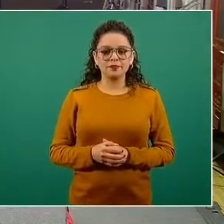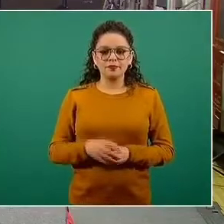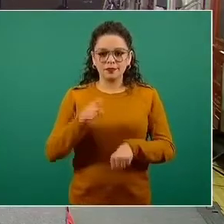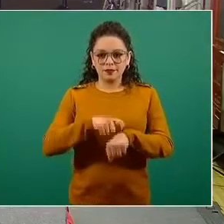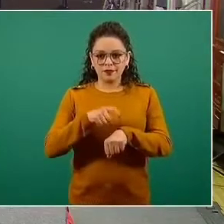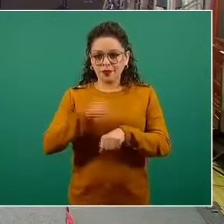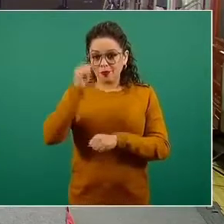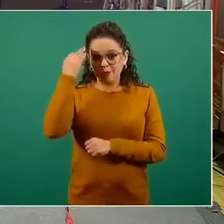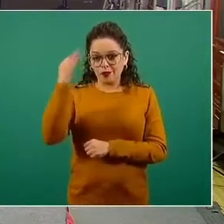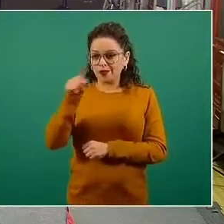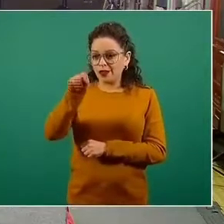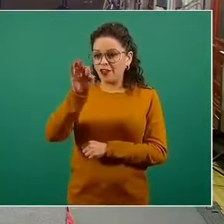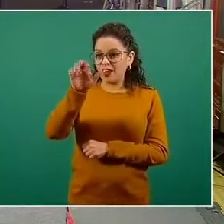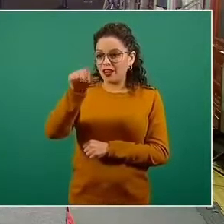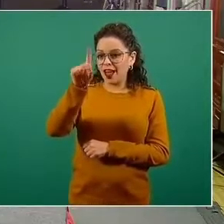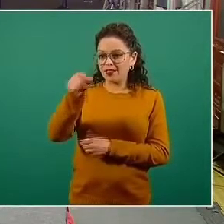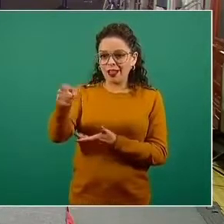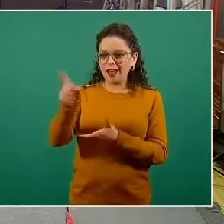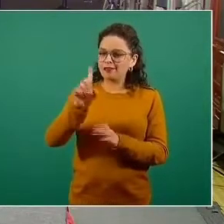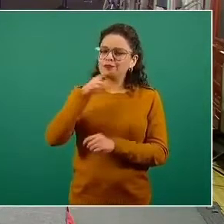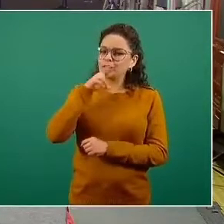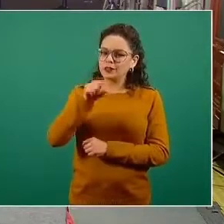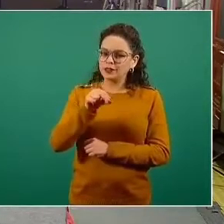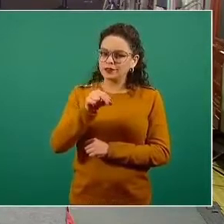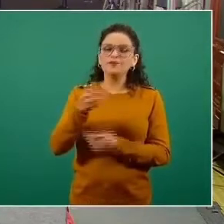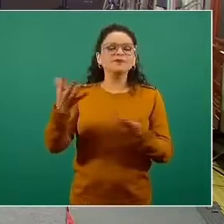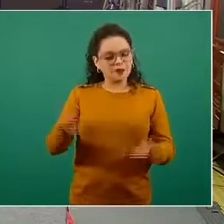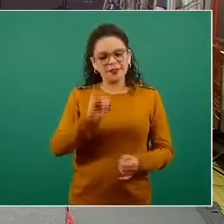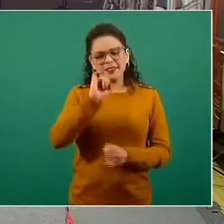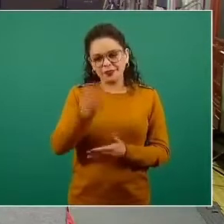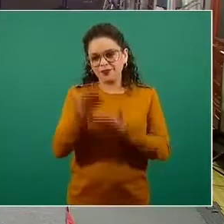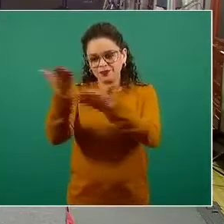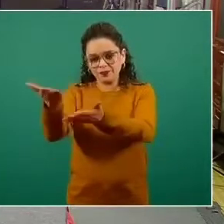tiempo. Bueno, Fernanda. Fernanda Mendoza.